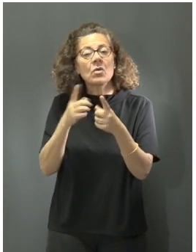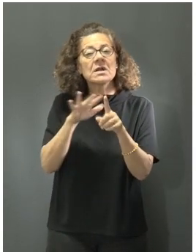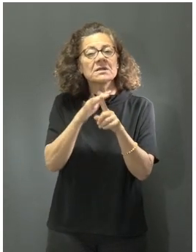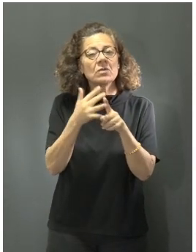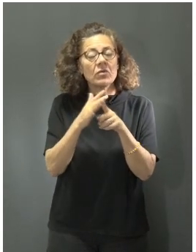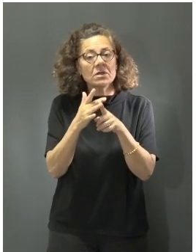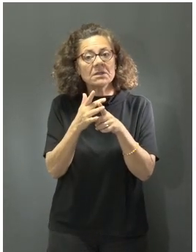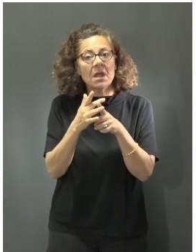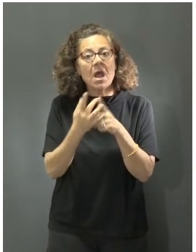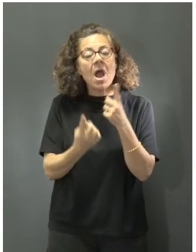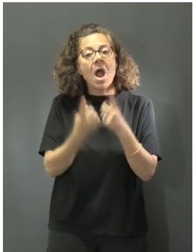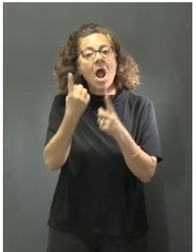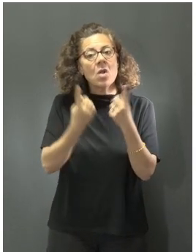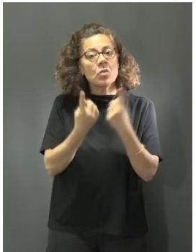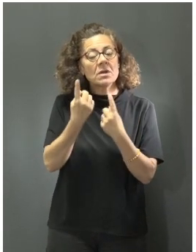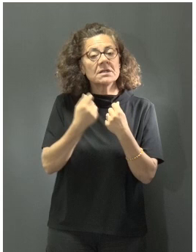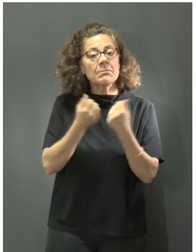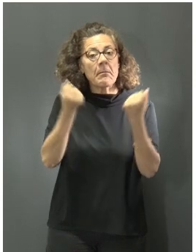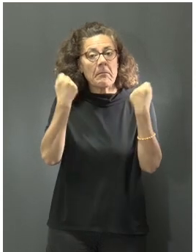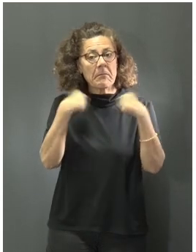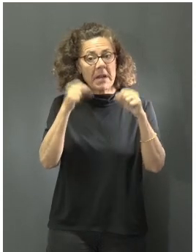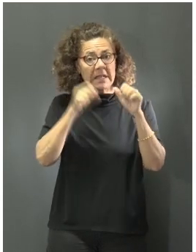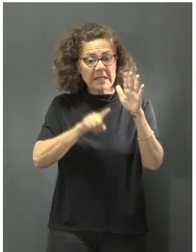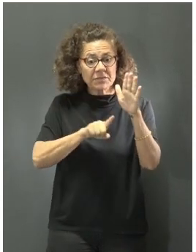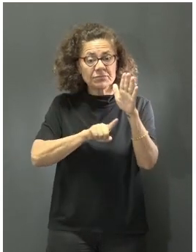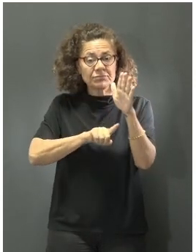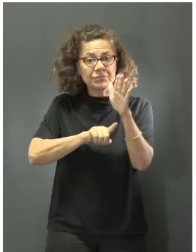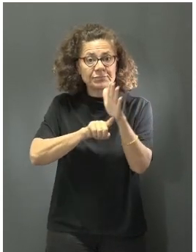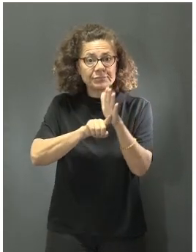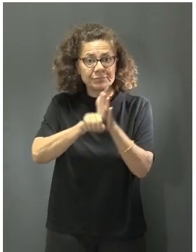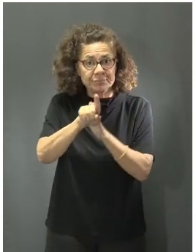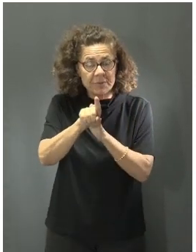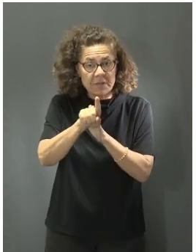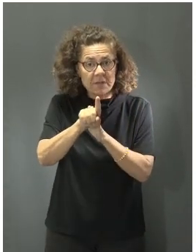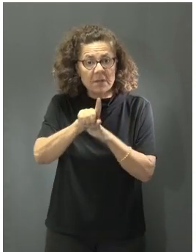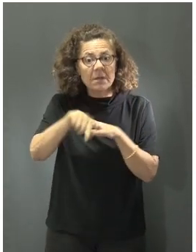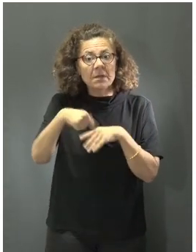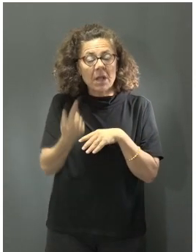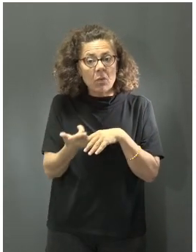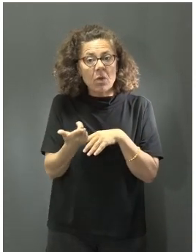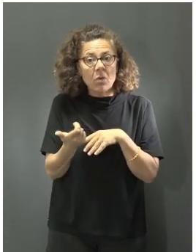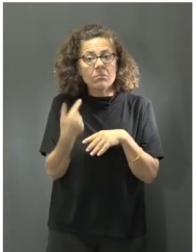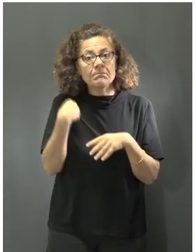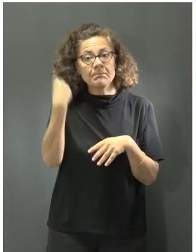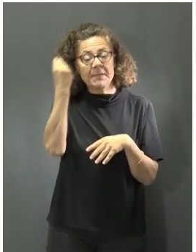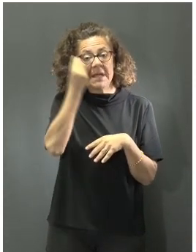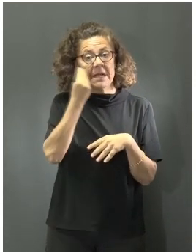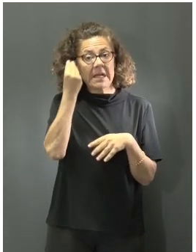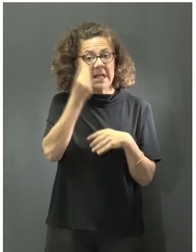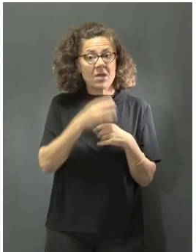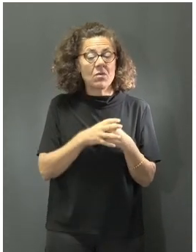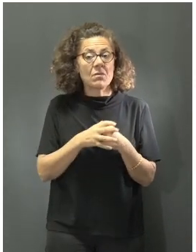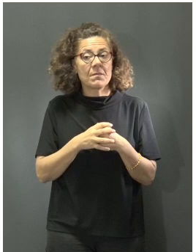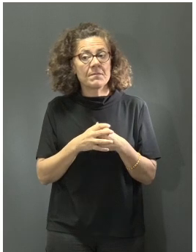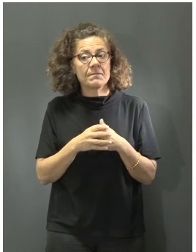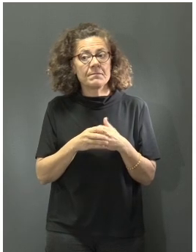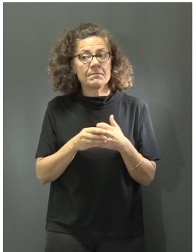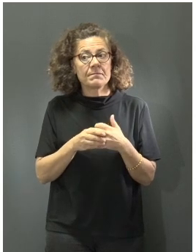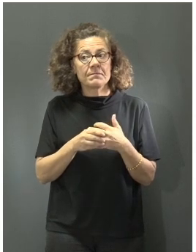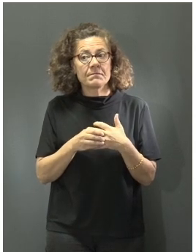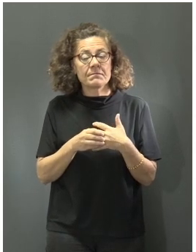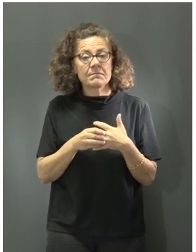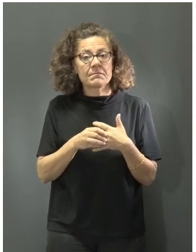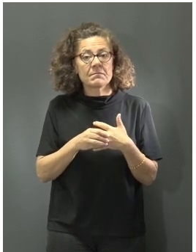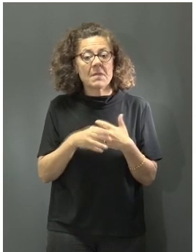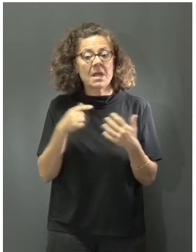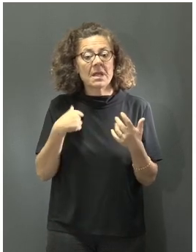donde proliferan determinadas prácticas que luego, pues bueno, pues creo que es eso, que